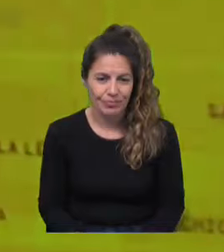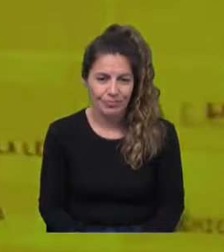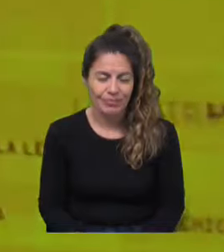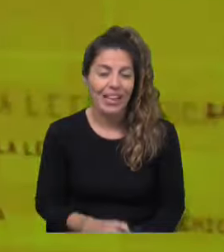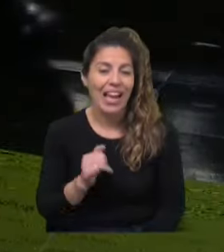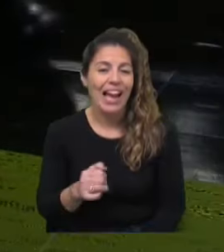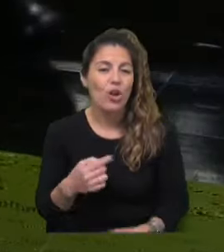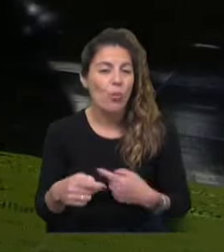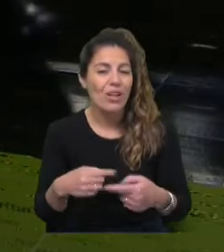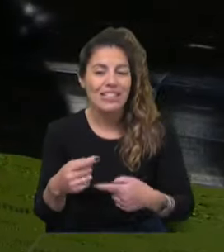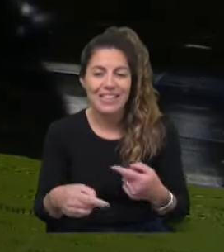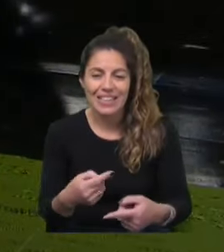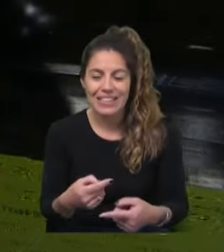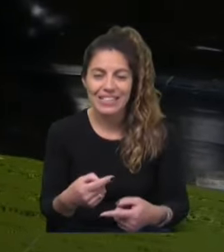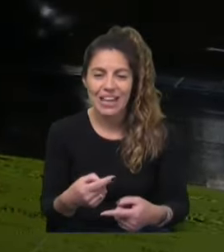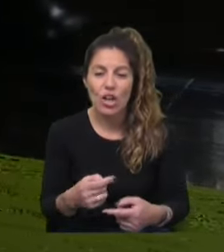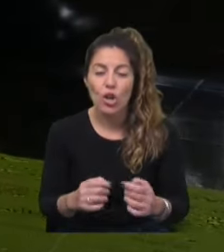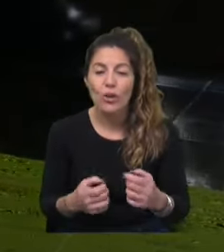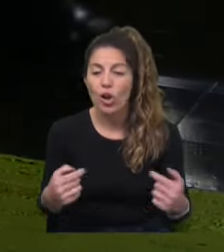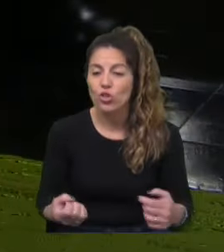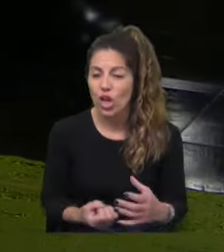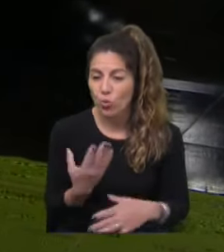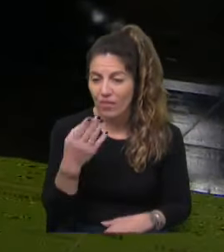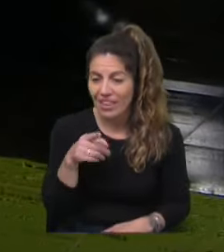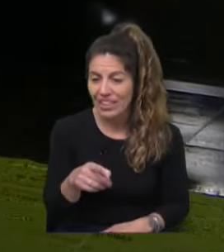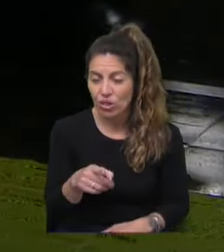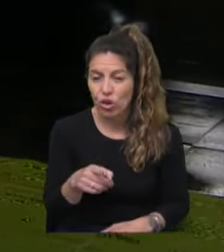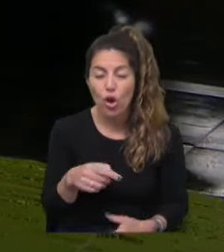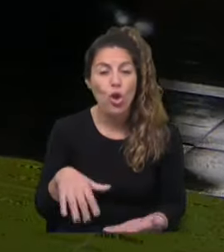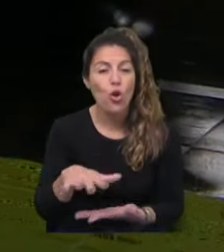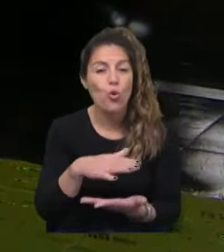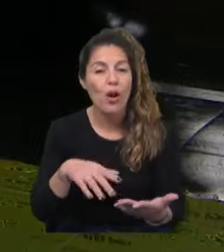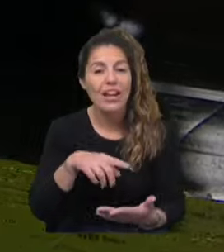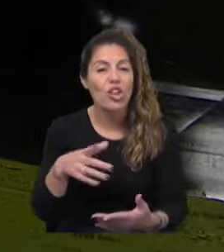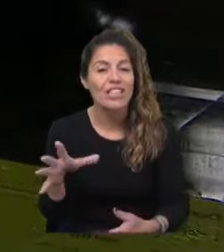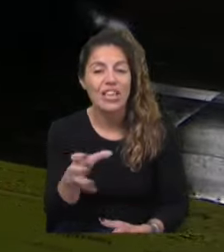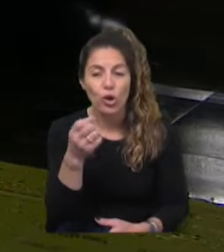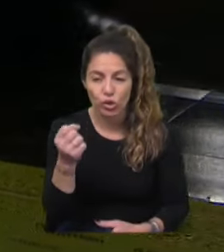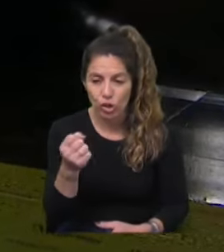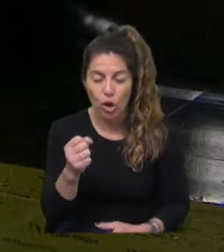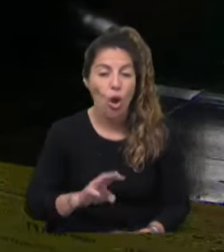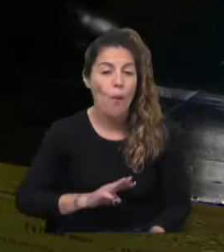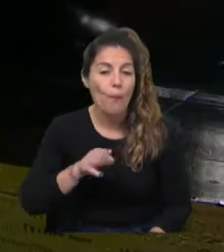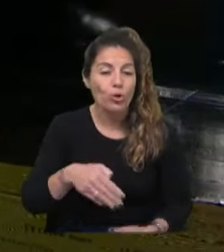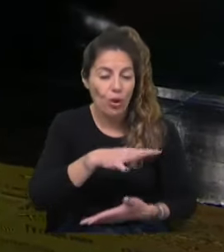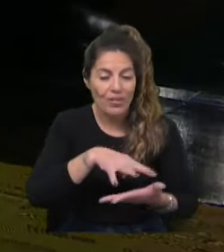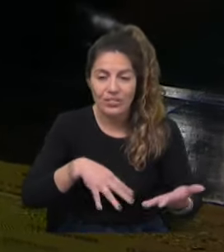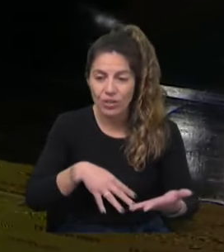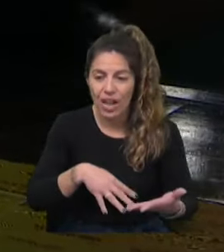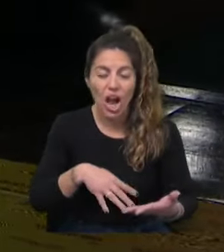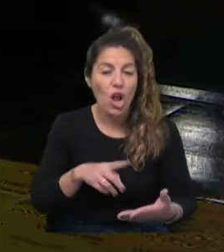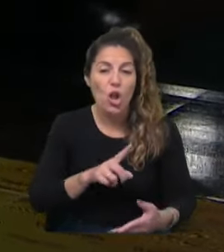como una seguidilla ahí. Una cosa novedosa para mí de estos dos casos son los destinos, justamente, donde se encontró. Portugal y Barcelona hasta ahora no venían